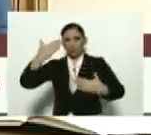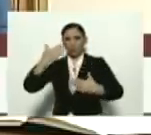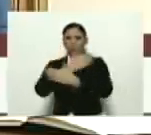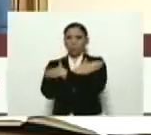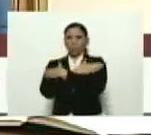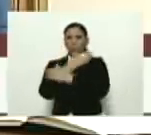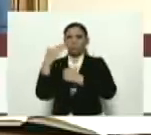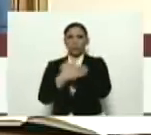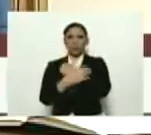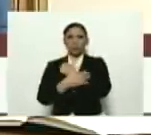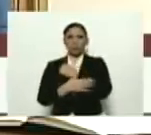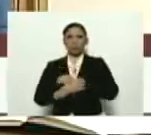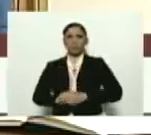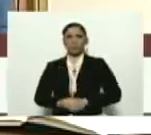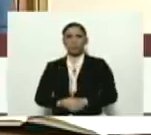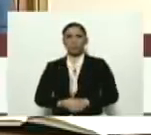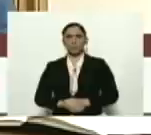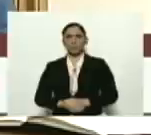abrazo.